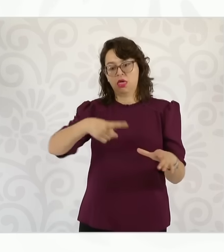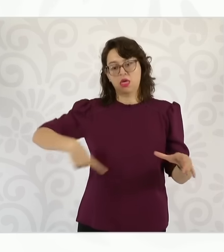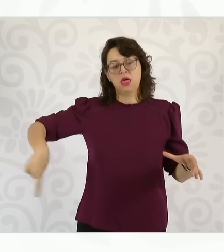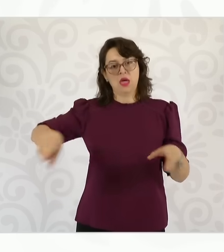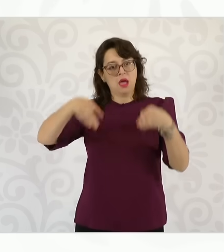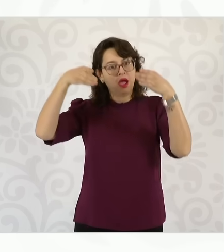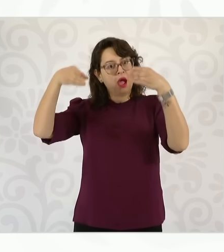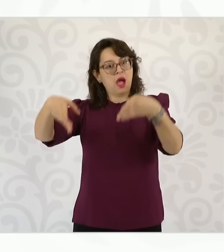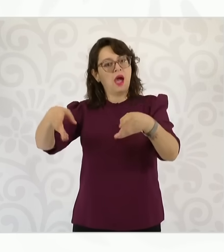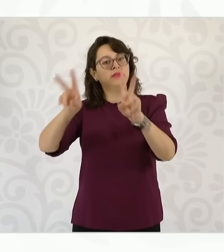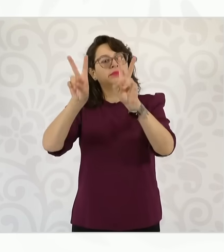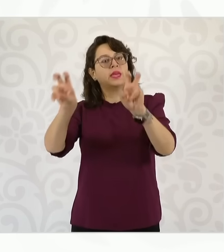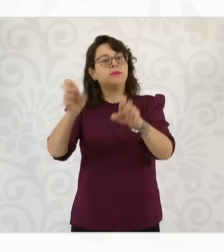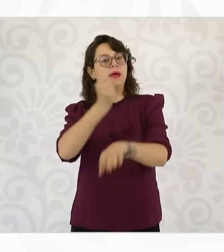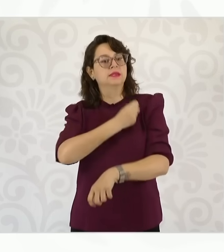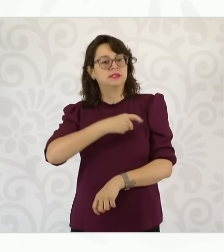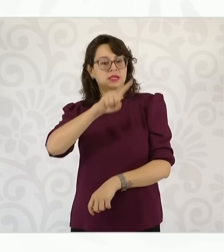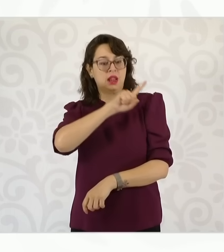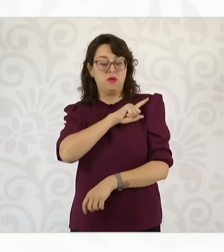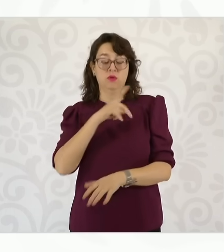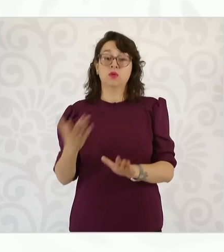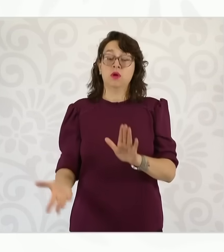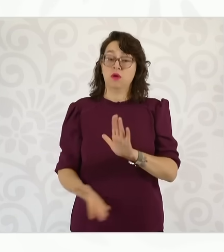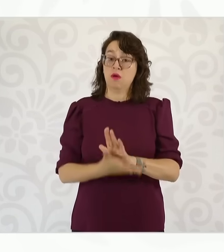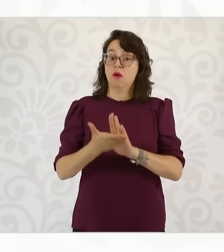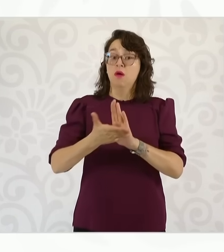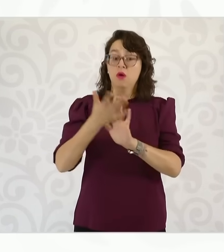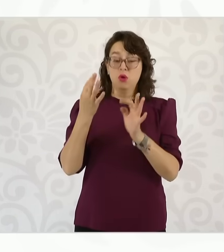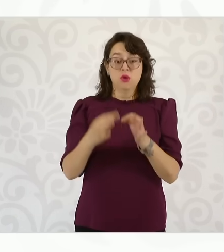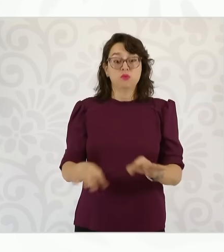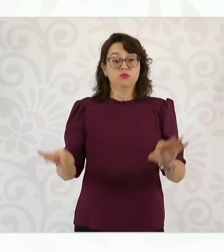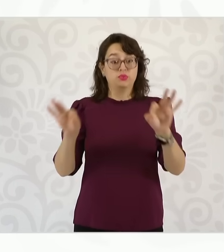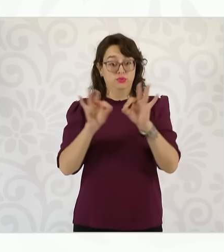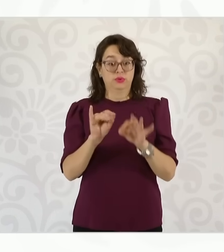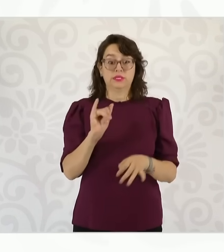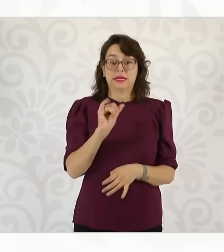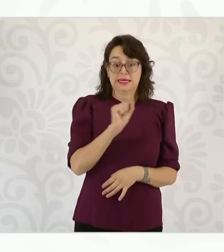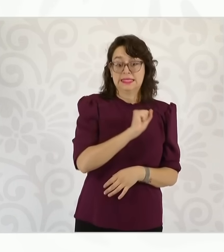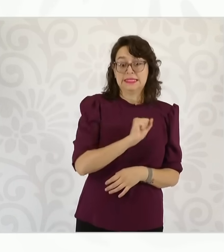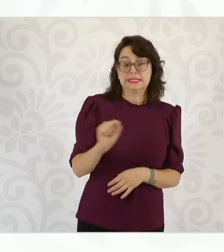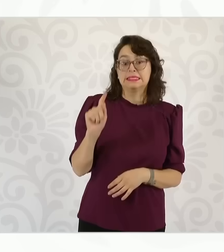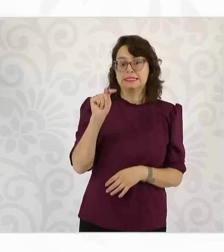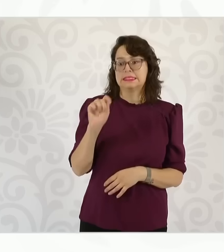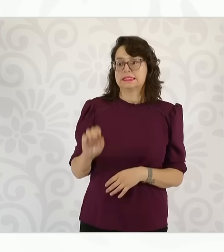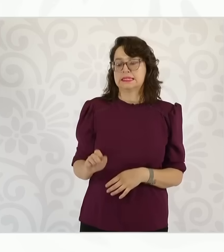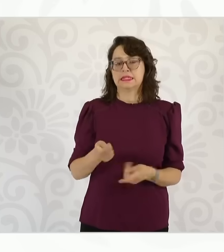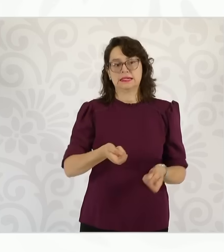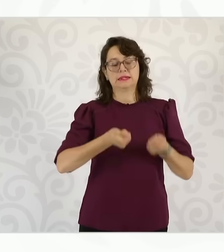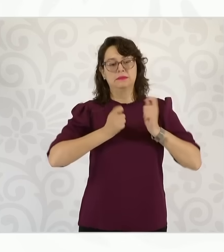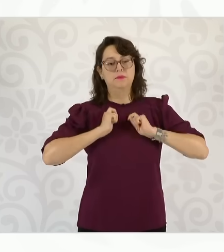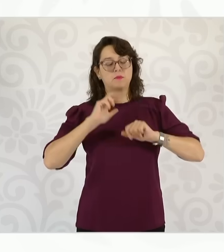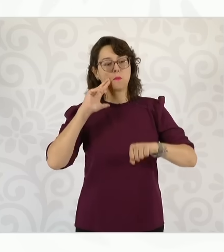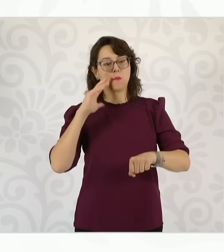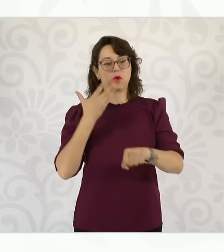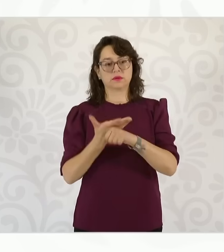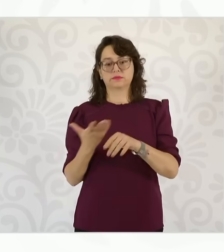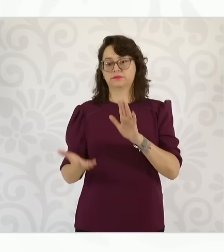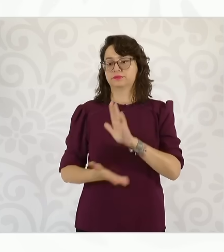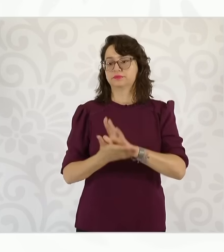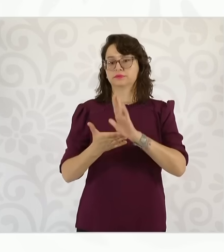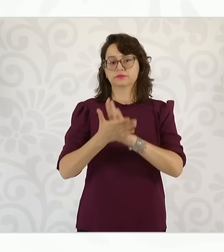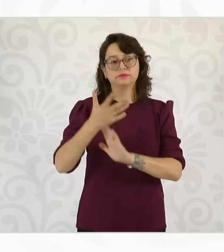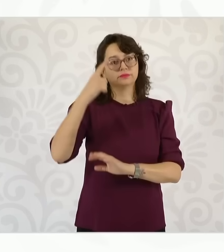Oaxaca. Esta va a ser una construcción importante y el ISSSTE va a hacer esta construcción en favor de las y